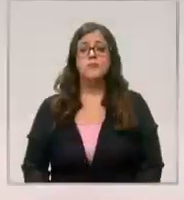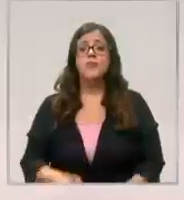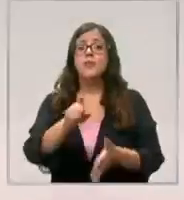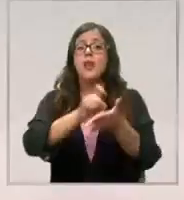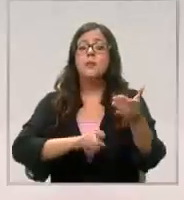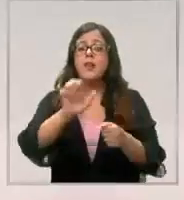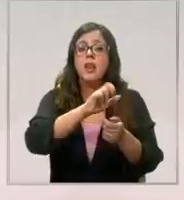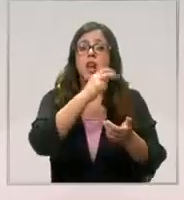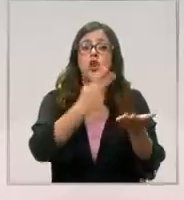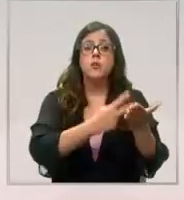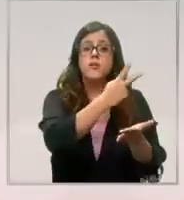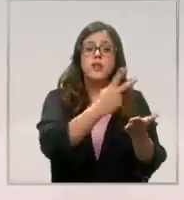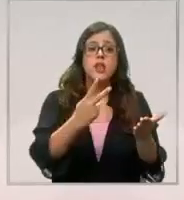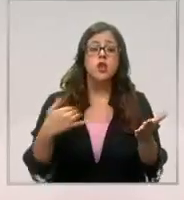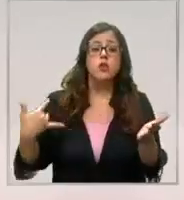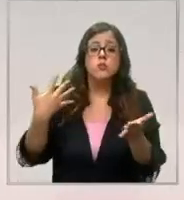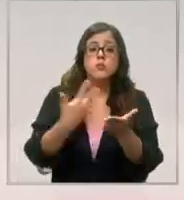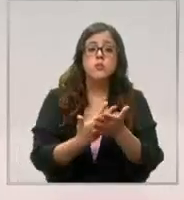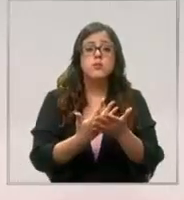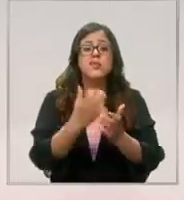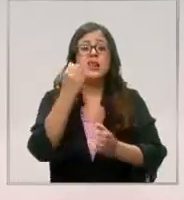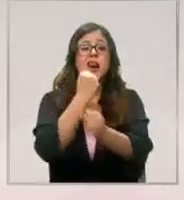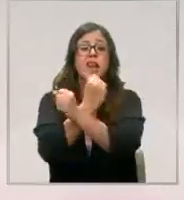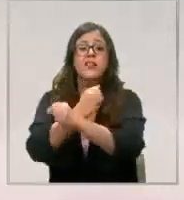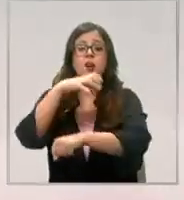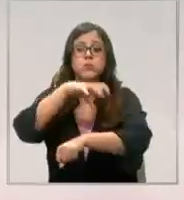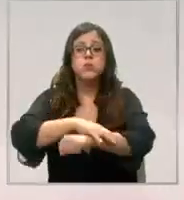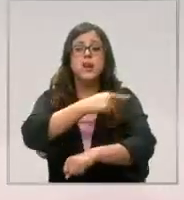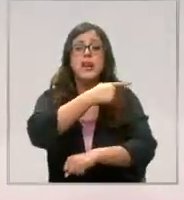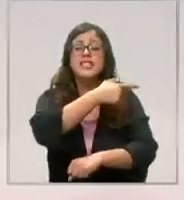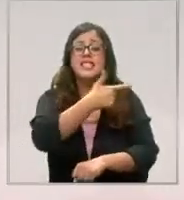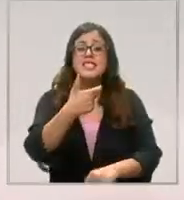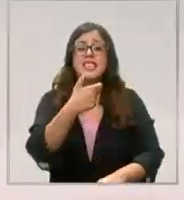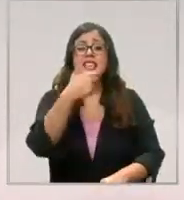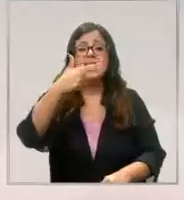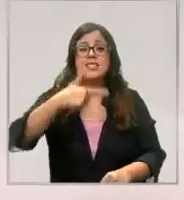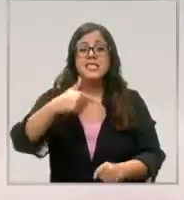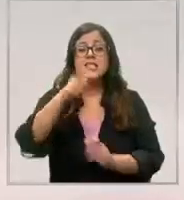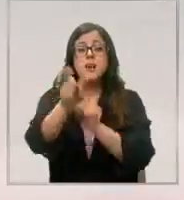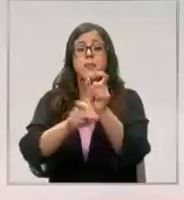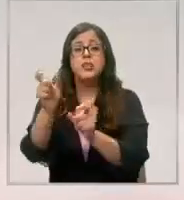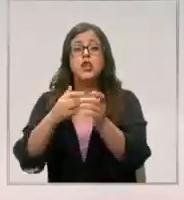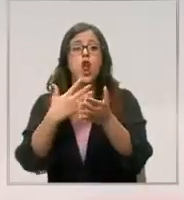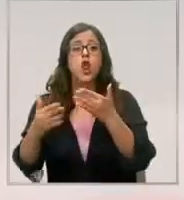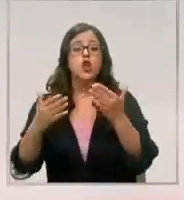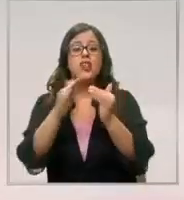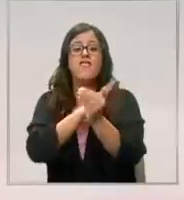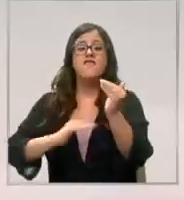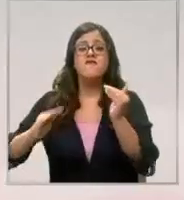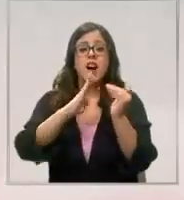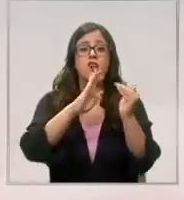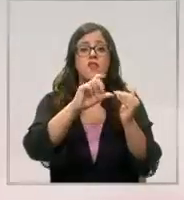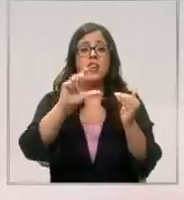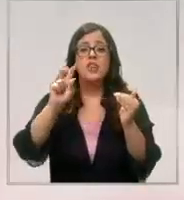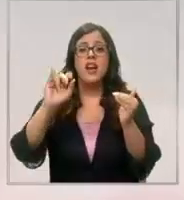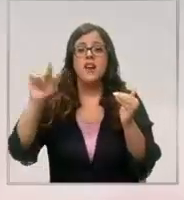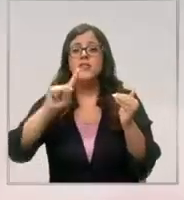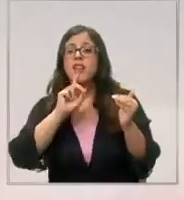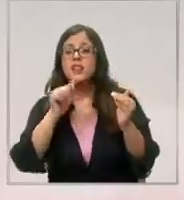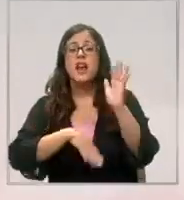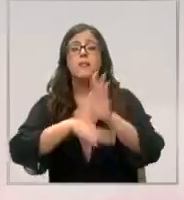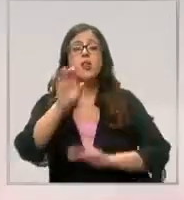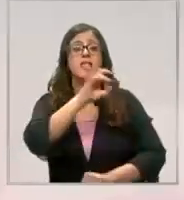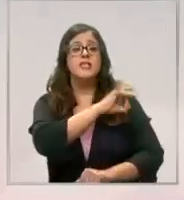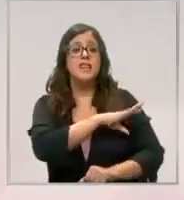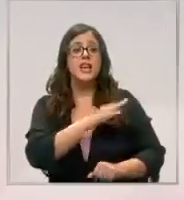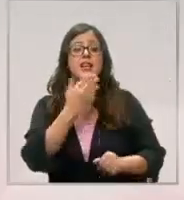de 2022, Carabineros ha detenido a 717 personas en el barrio Bellavista. La mayoría es de nacionalidad chilena